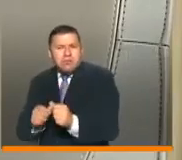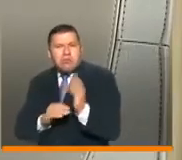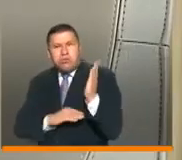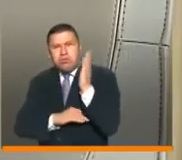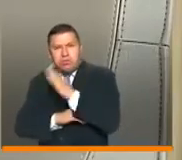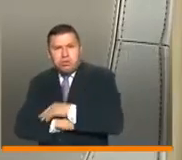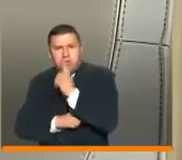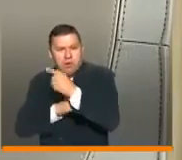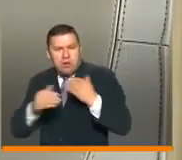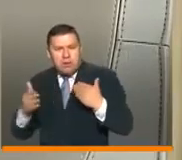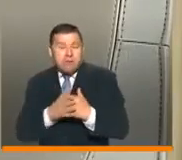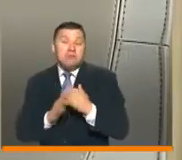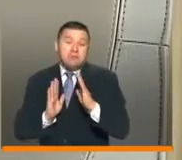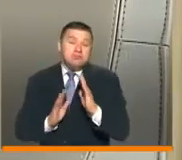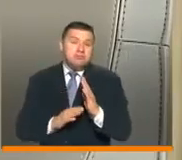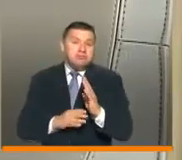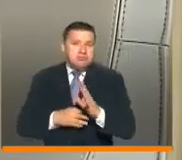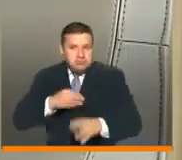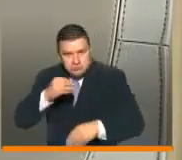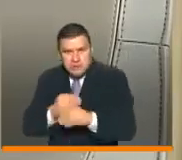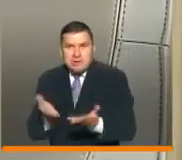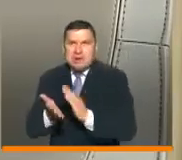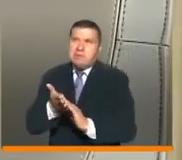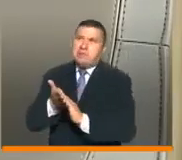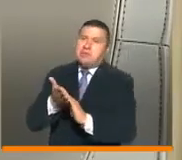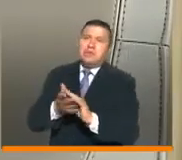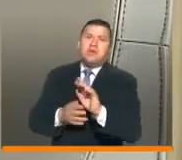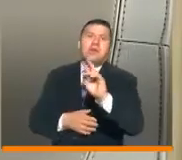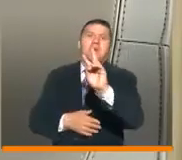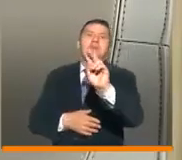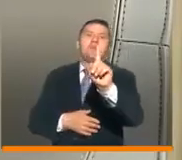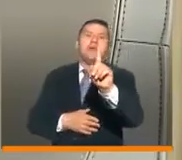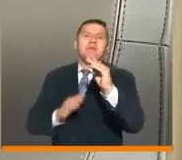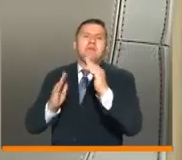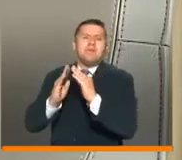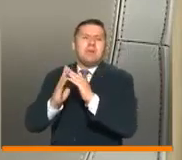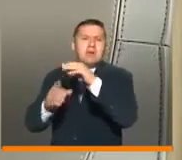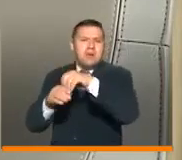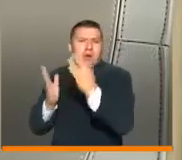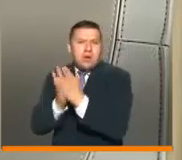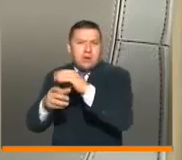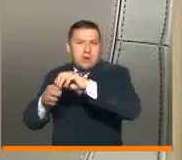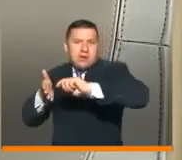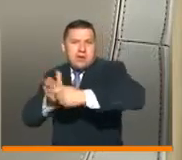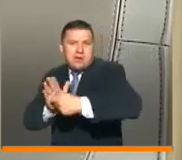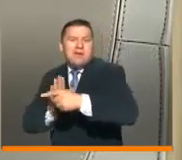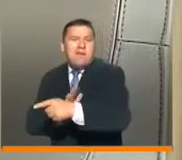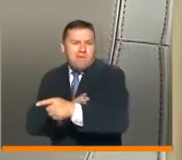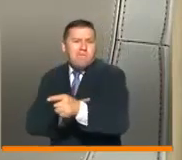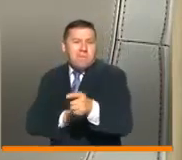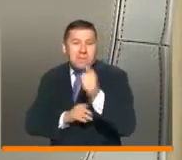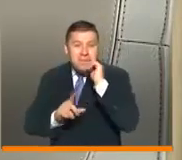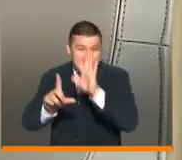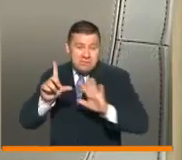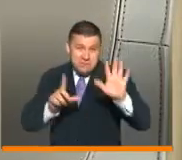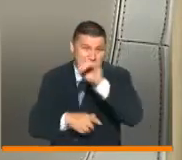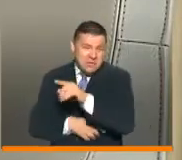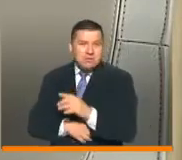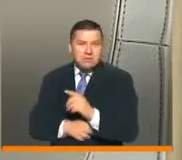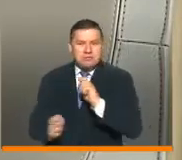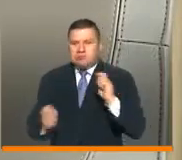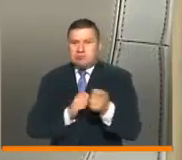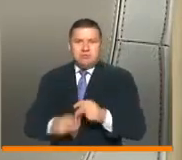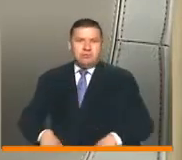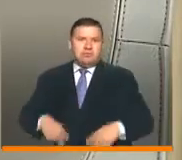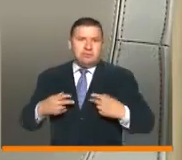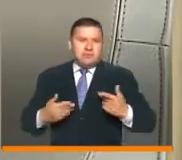durante todo el año. Bueno, hemos implementado mejoramientos en 21 residencias escolares y quisiera que compartiéramos el video porque esto le cambia la vida